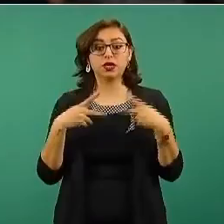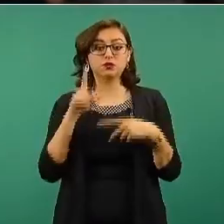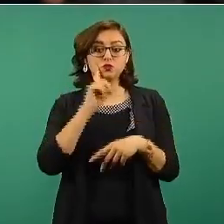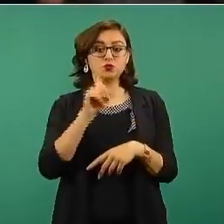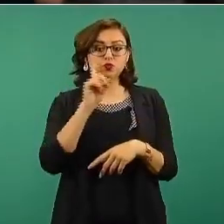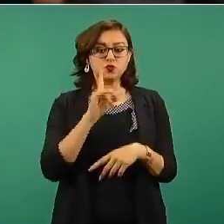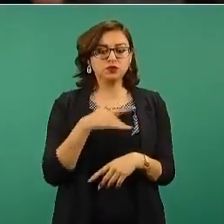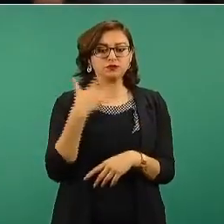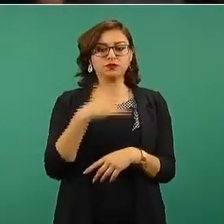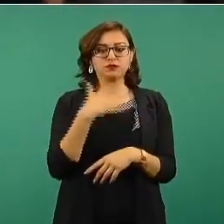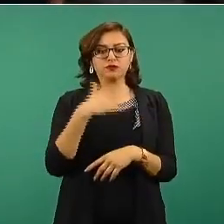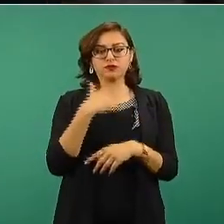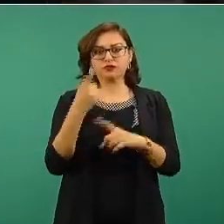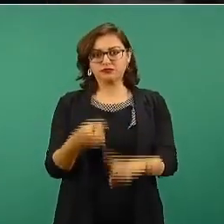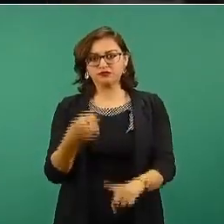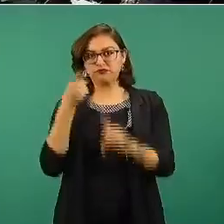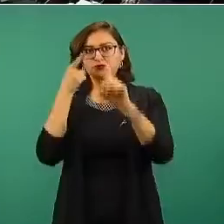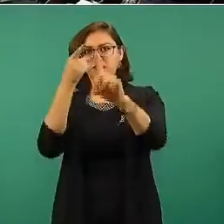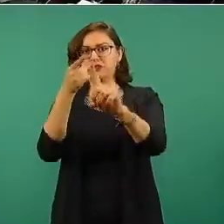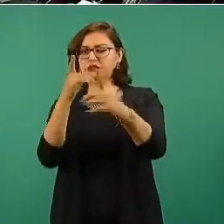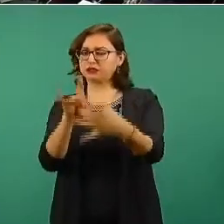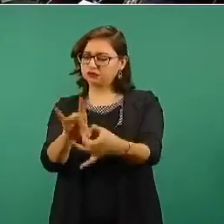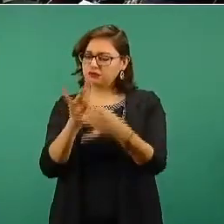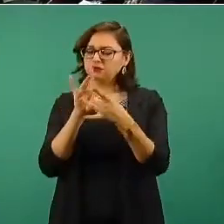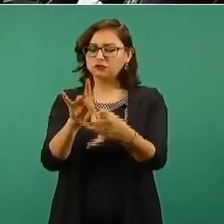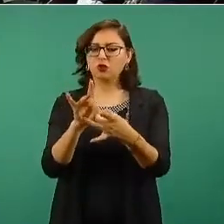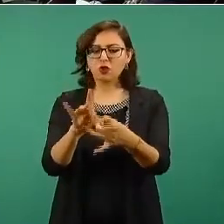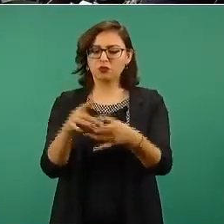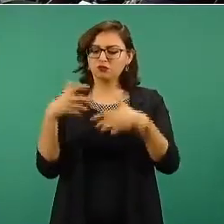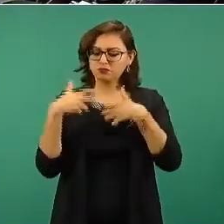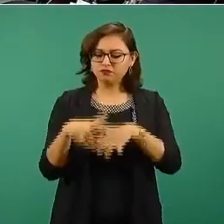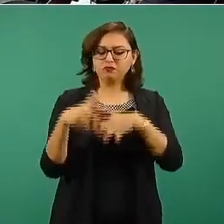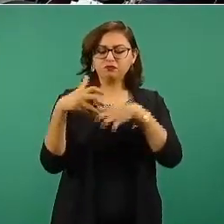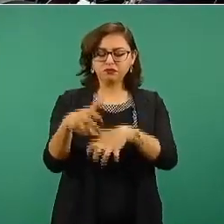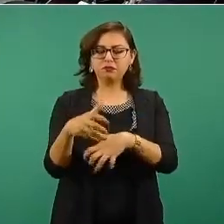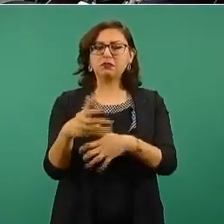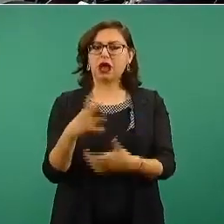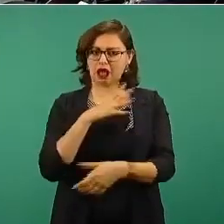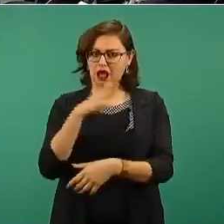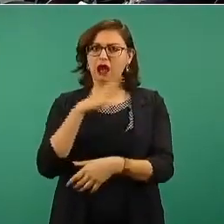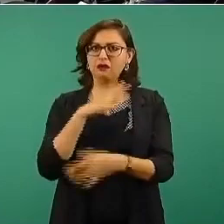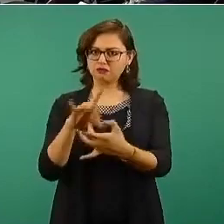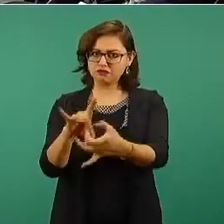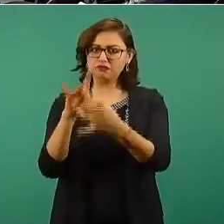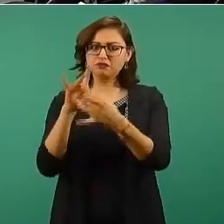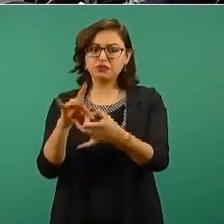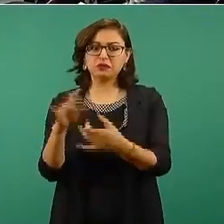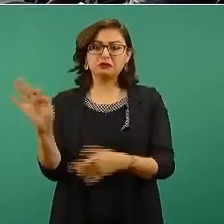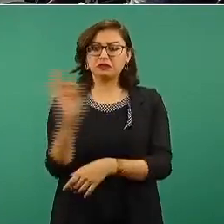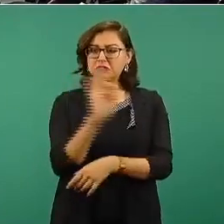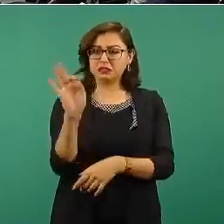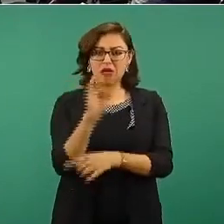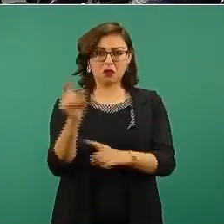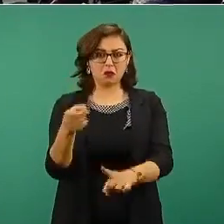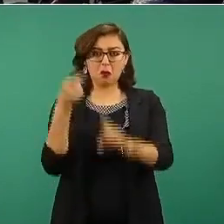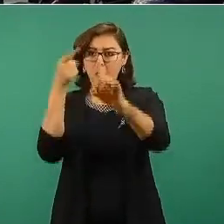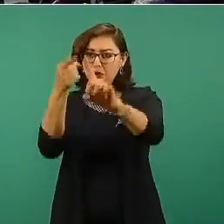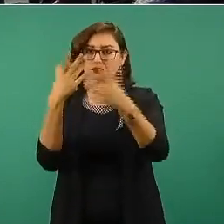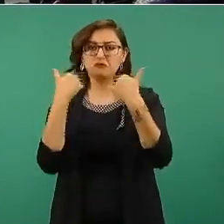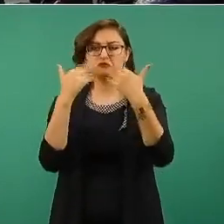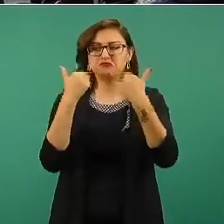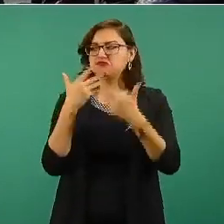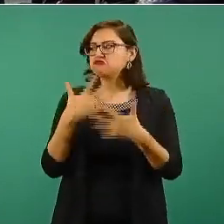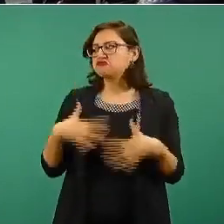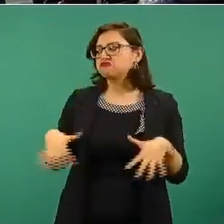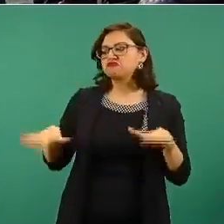no hubiera una causa con la que se sintieran tan identificadas, pues seguramente, como bien o mencionaba usted, pues no tendría efecto. El asunto es que muchas